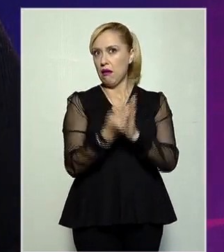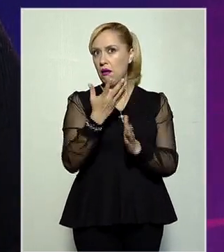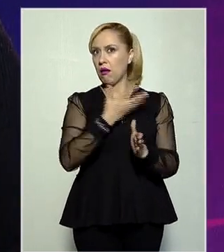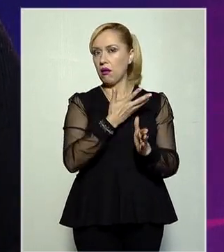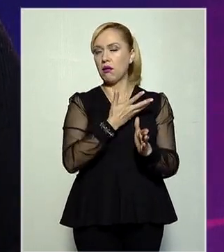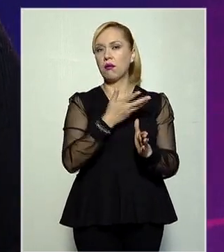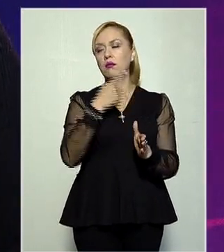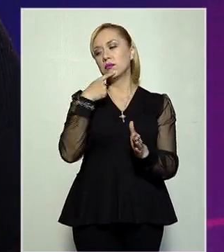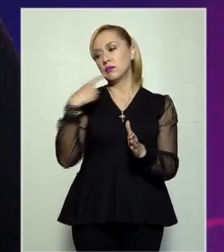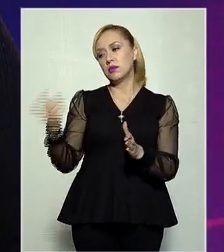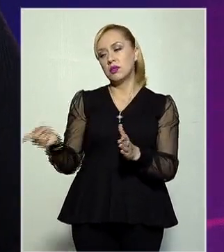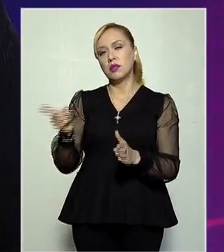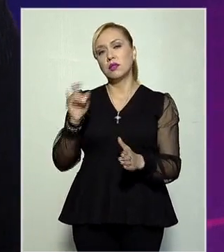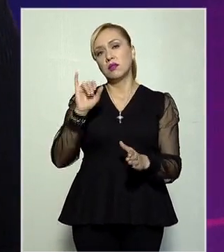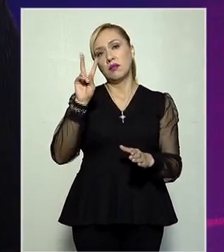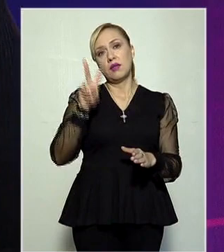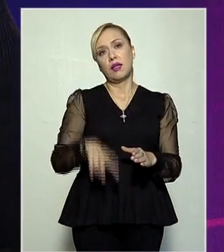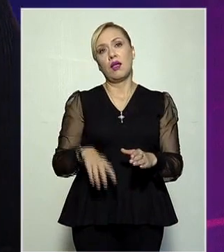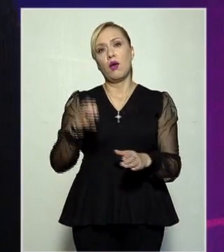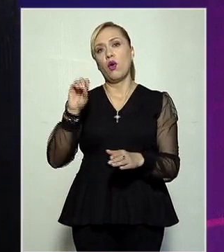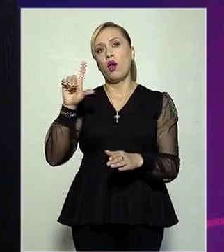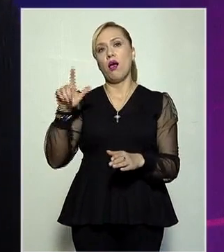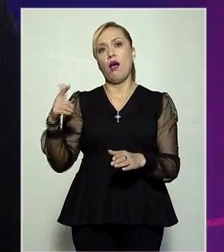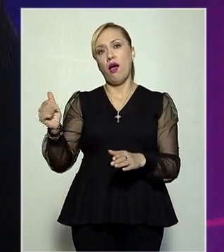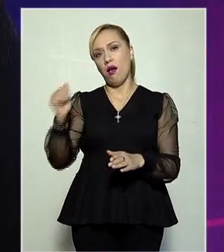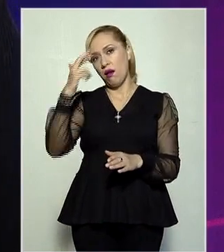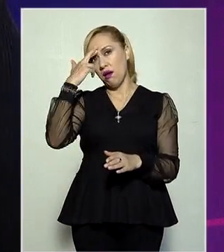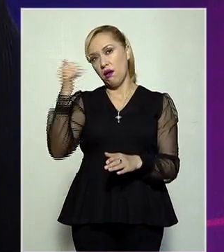que decía Volga, ¿no? O sea, este abandono institucional